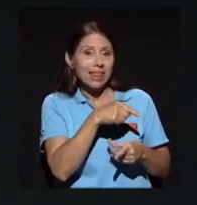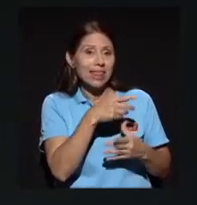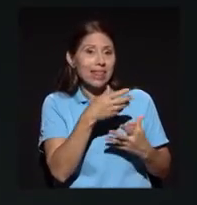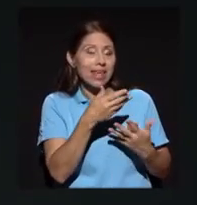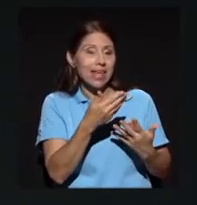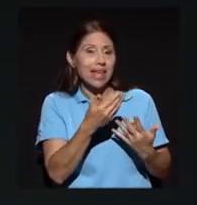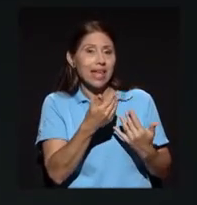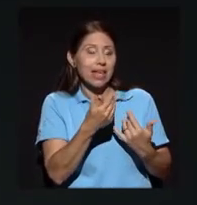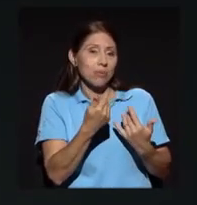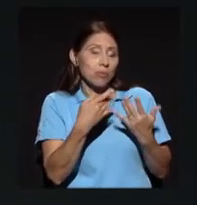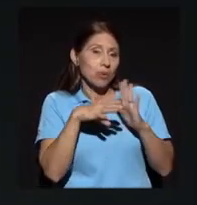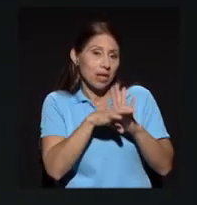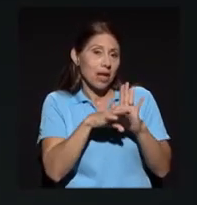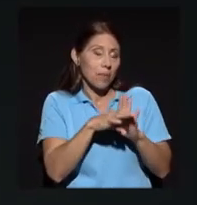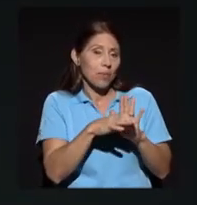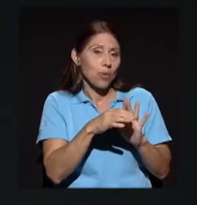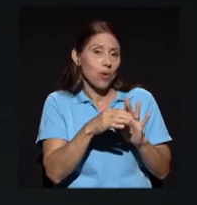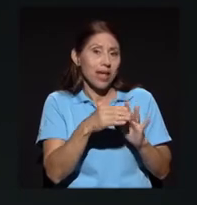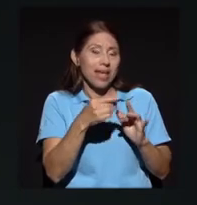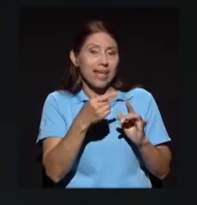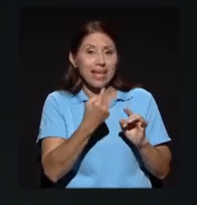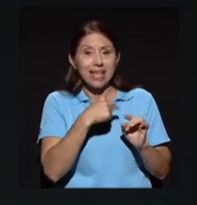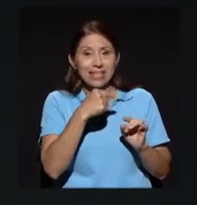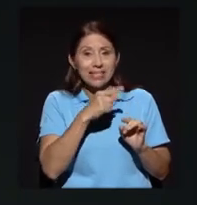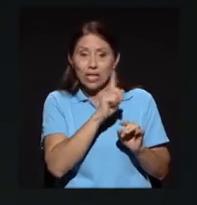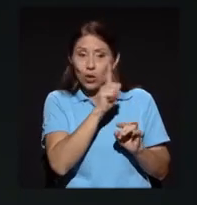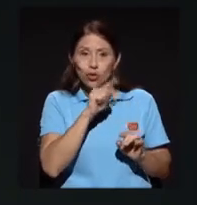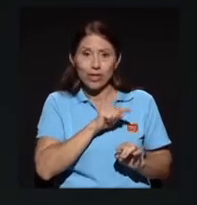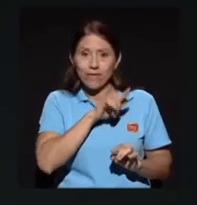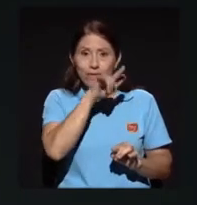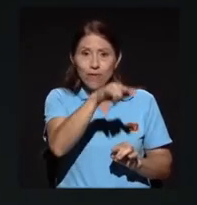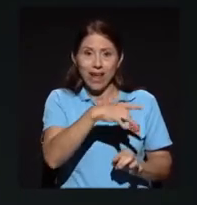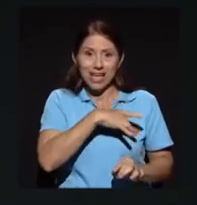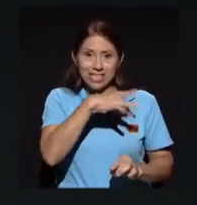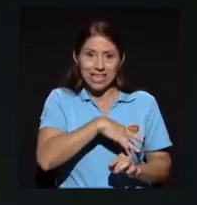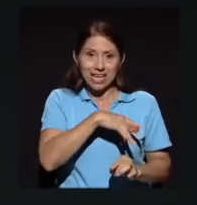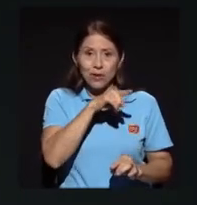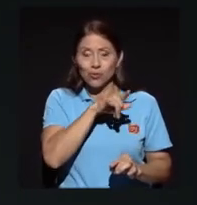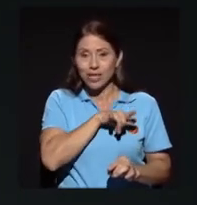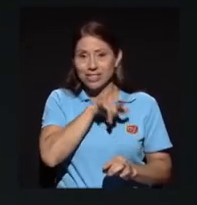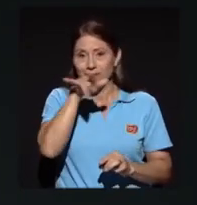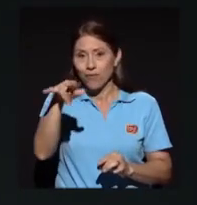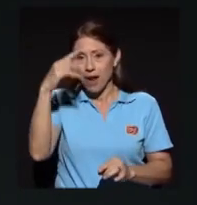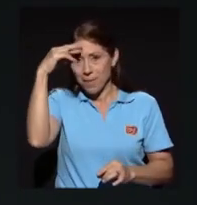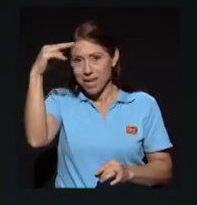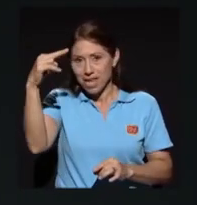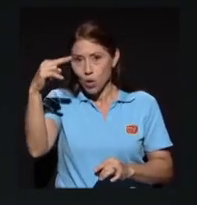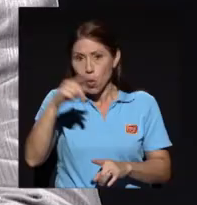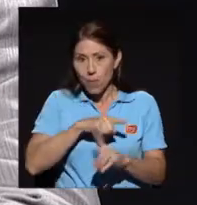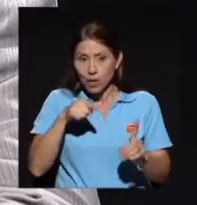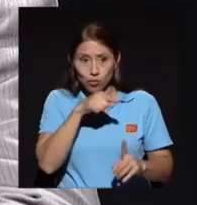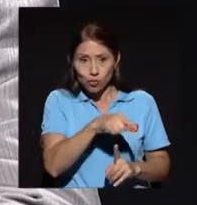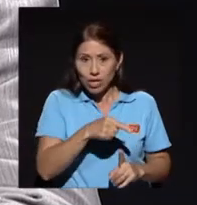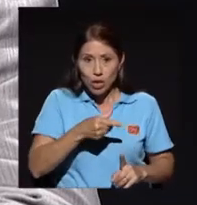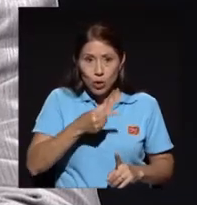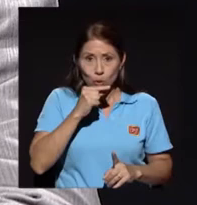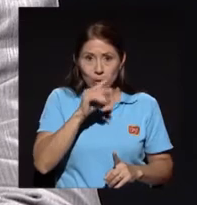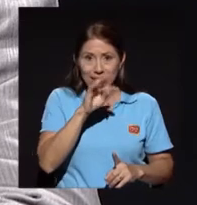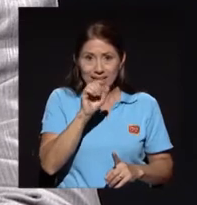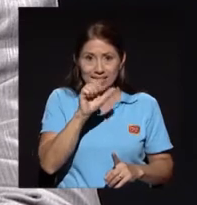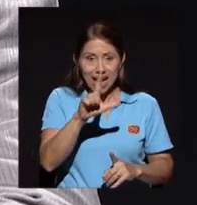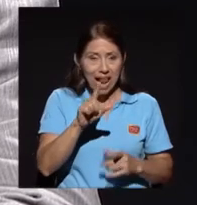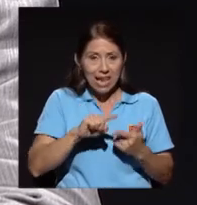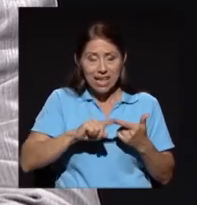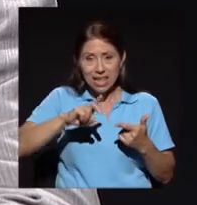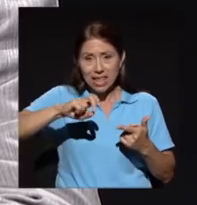tome ni mezcal ni tequila, pero tal vez brevemente cuéntenos alguna cosa. ¿Cómo no? Tuvo Costa Rica